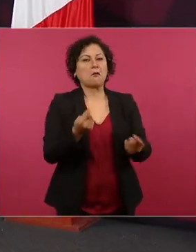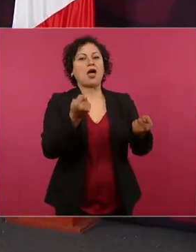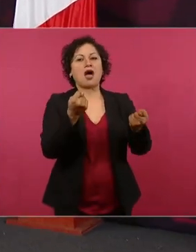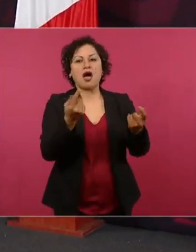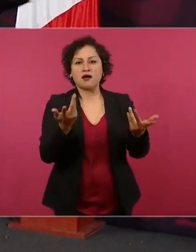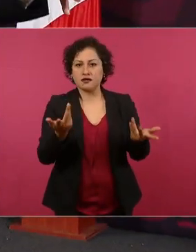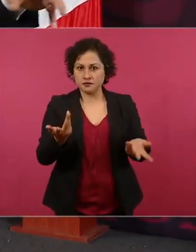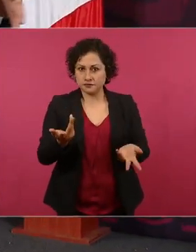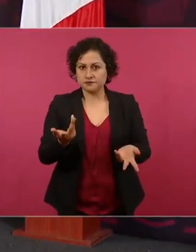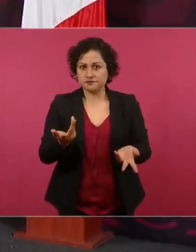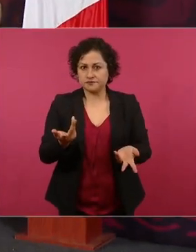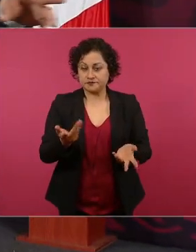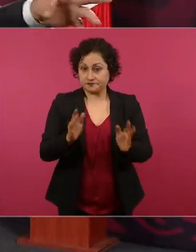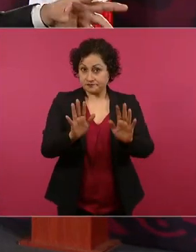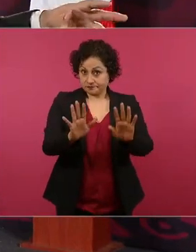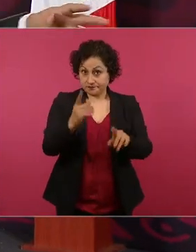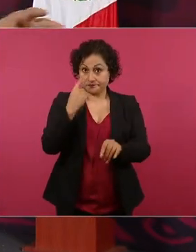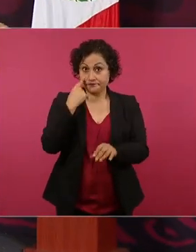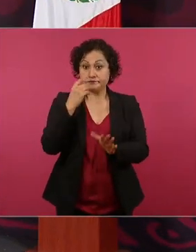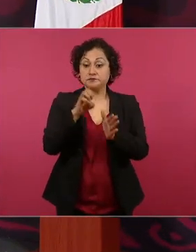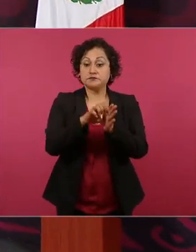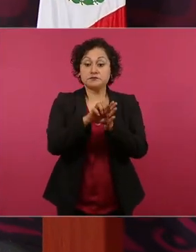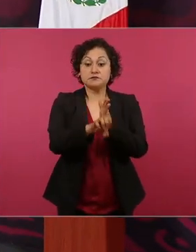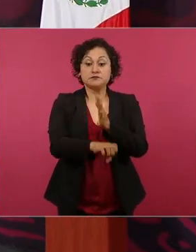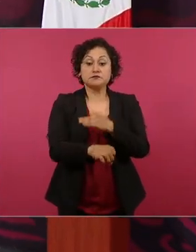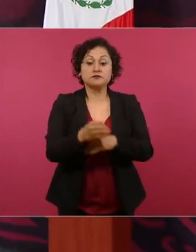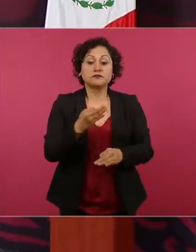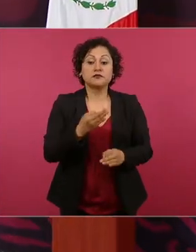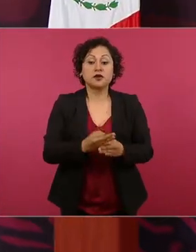Los que ahora, por ejemplo, se encargan de